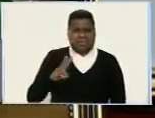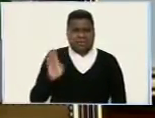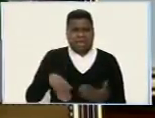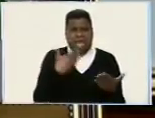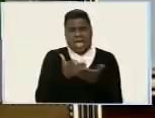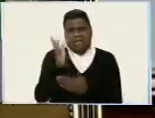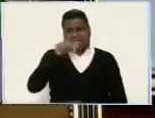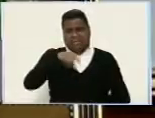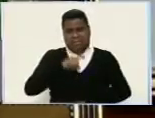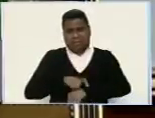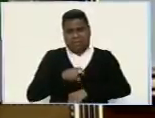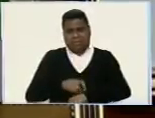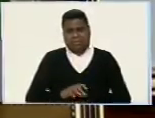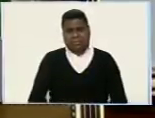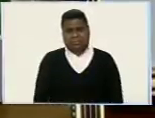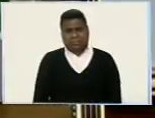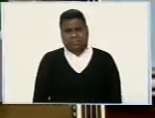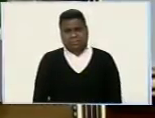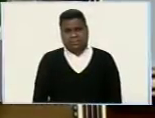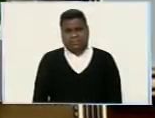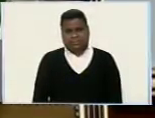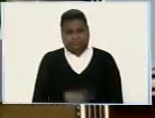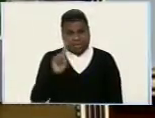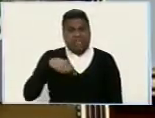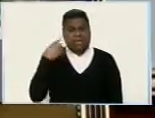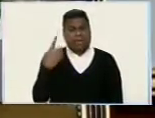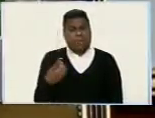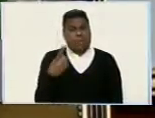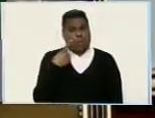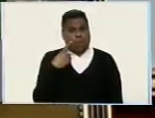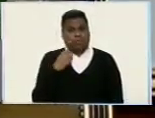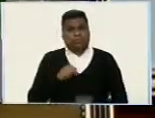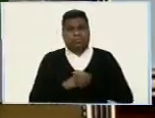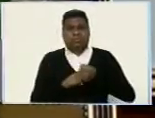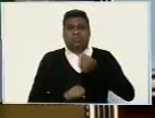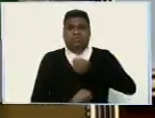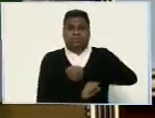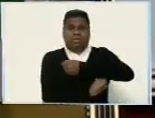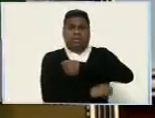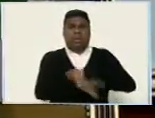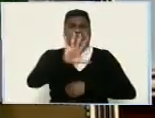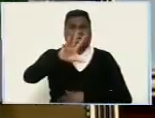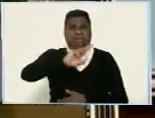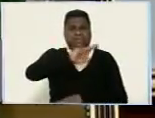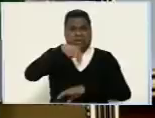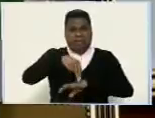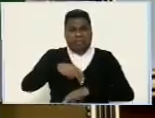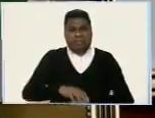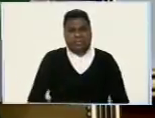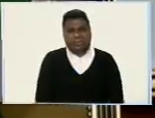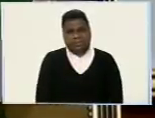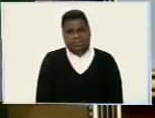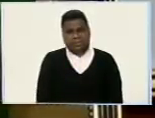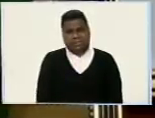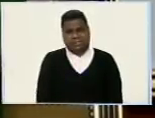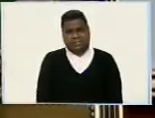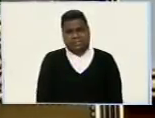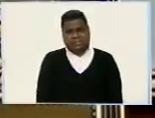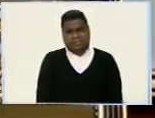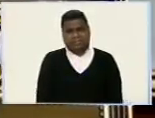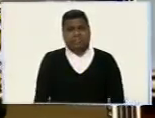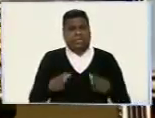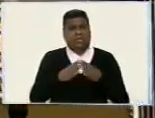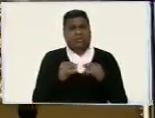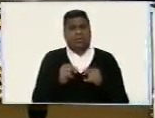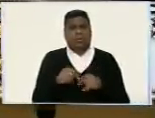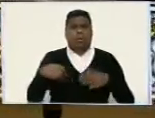este momento. Y después, fundada la Quinta República, la arremetida del imperialismo, el